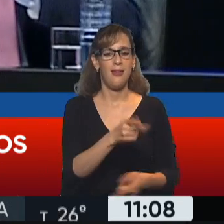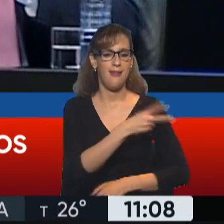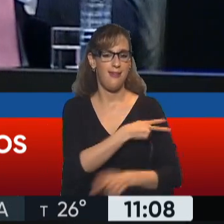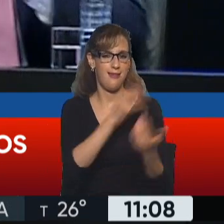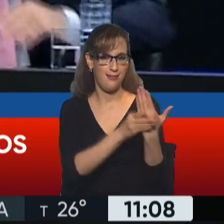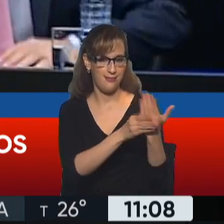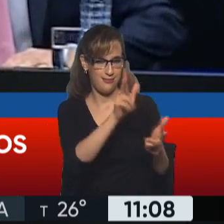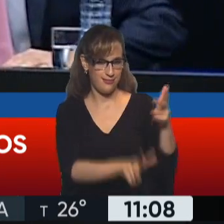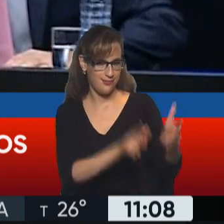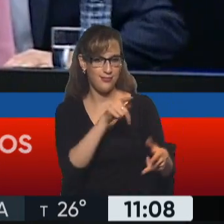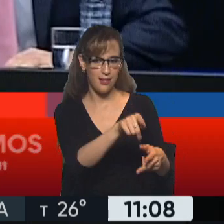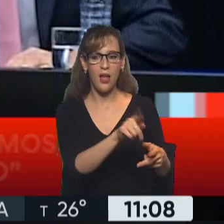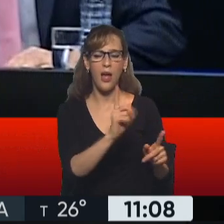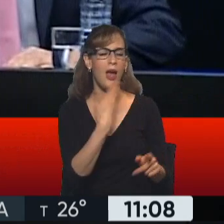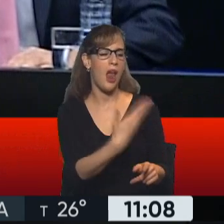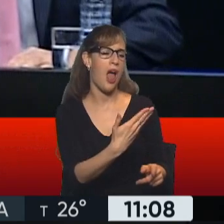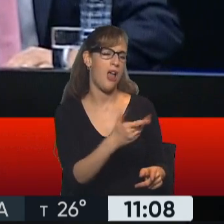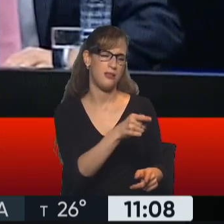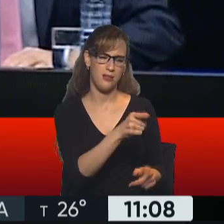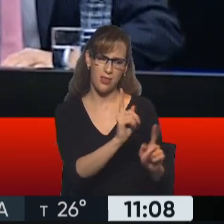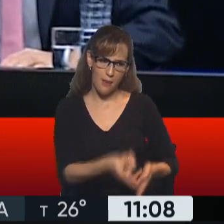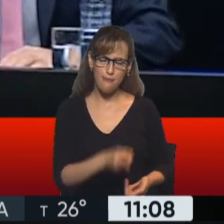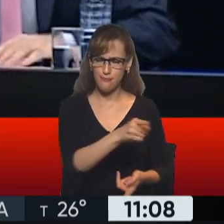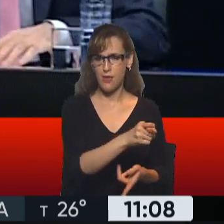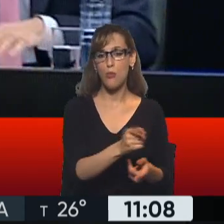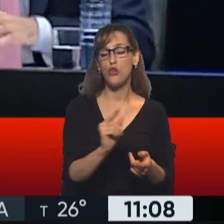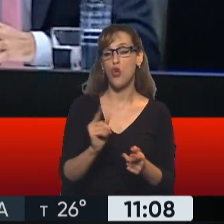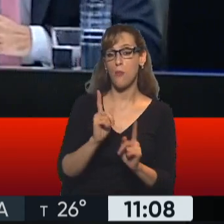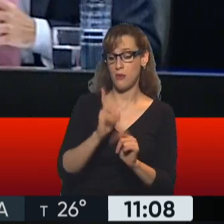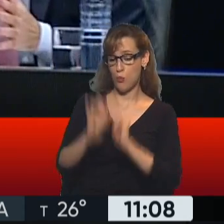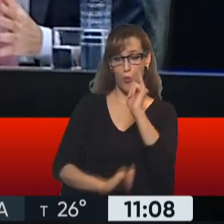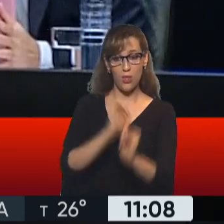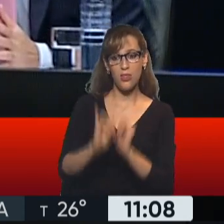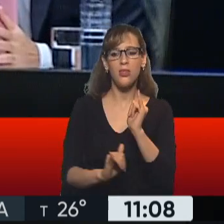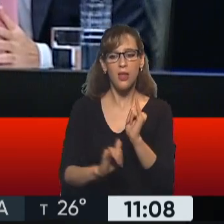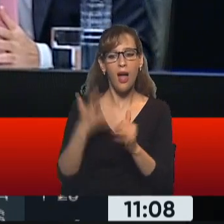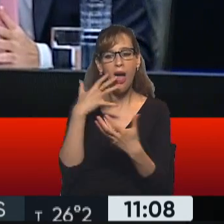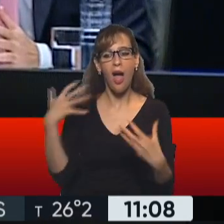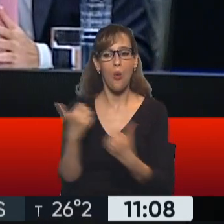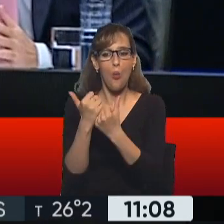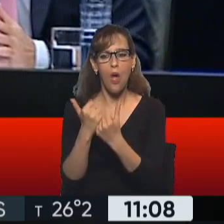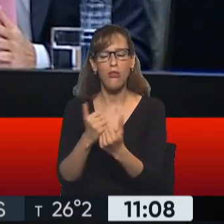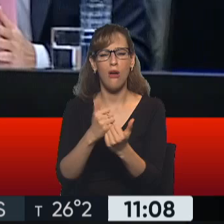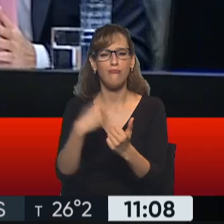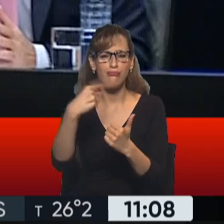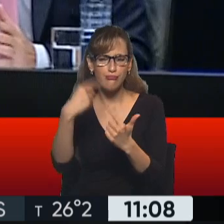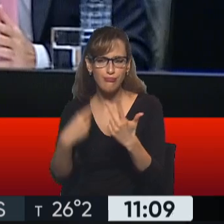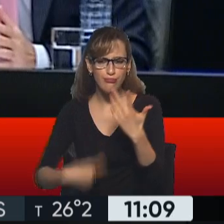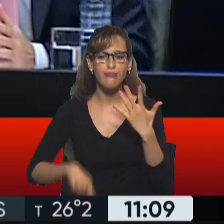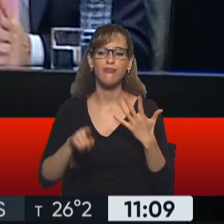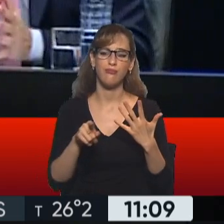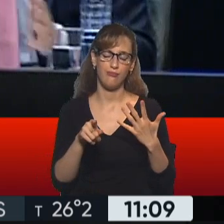gabinete y agradeciéndole al jefe de gabinete también porque, como yo explicaba, este acuerdo tiene múltiples dimensiones y involucra